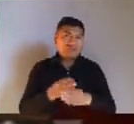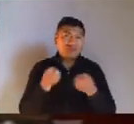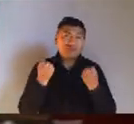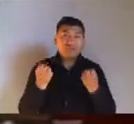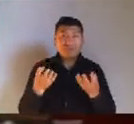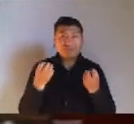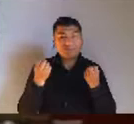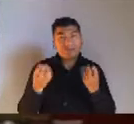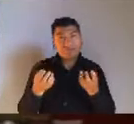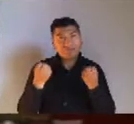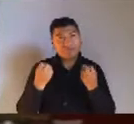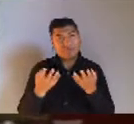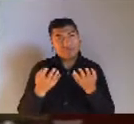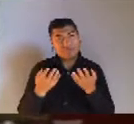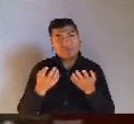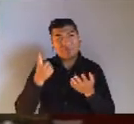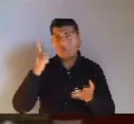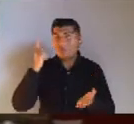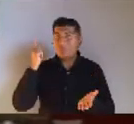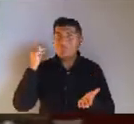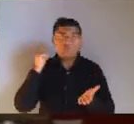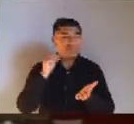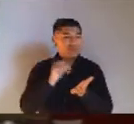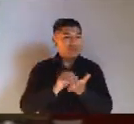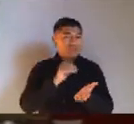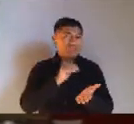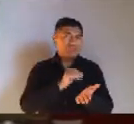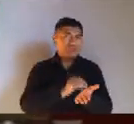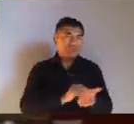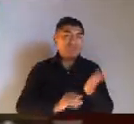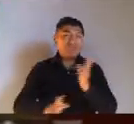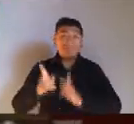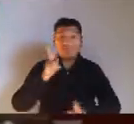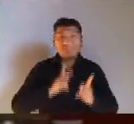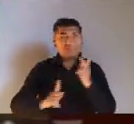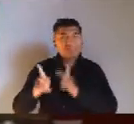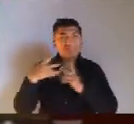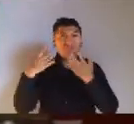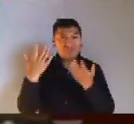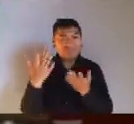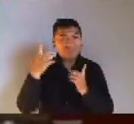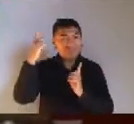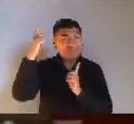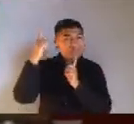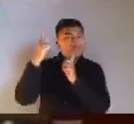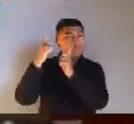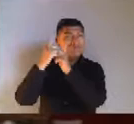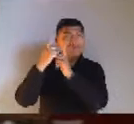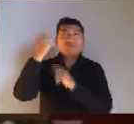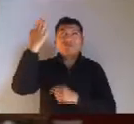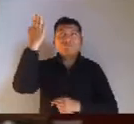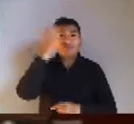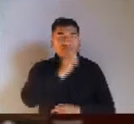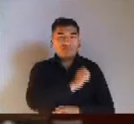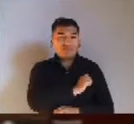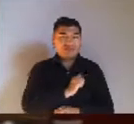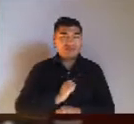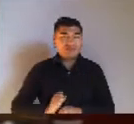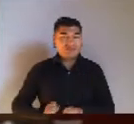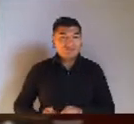Muchos, miles y millones de personas han encontrado al Señor.